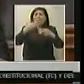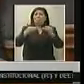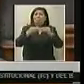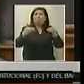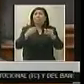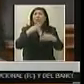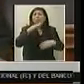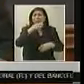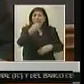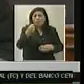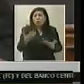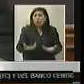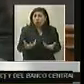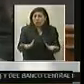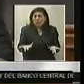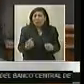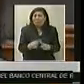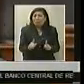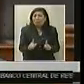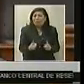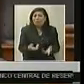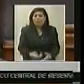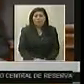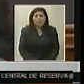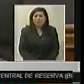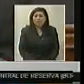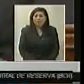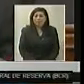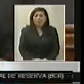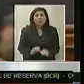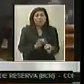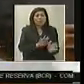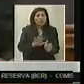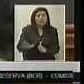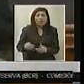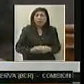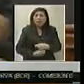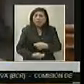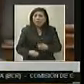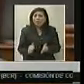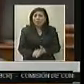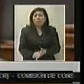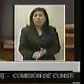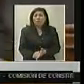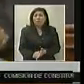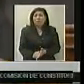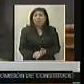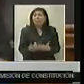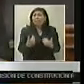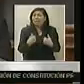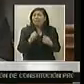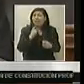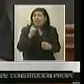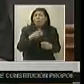tienen refrigeradora, cocinas sin estrenar, presidente, dejando de lado, y negocios, dejando de lado a quienes sí